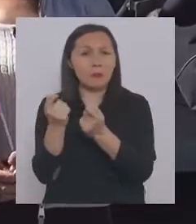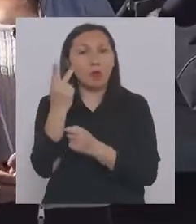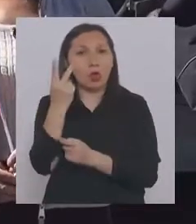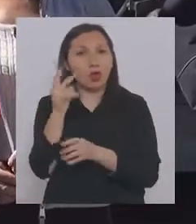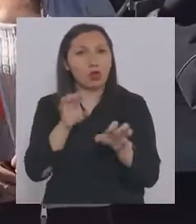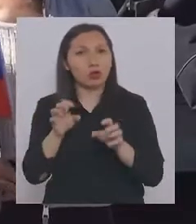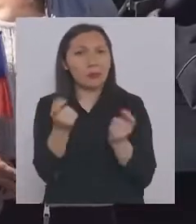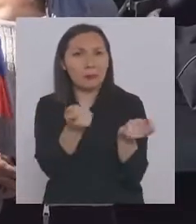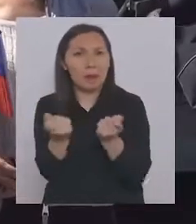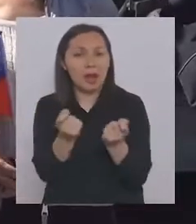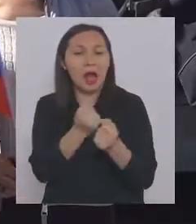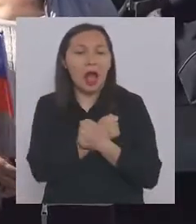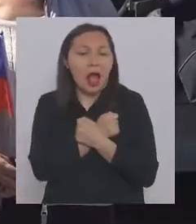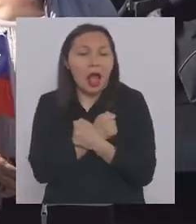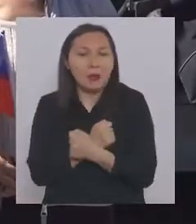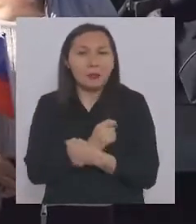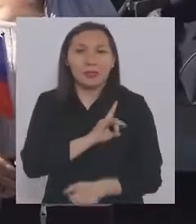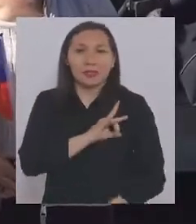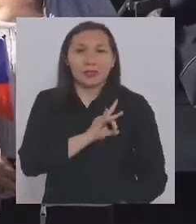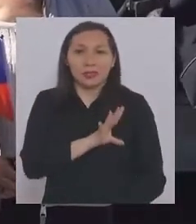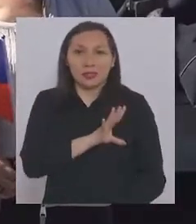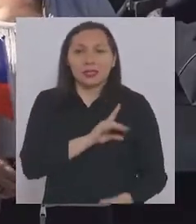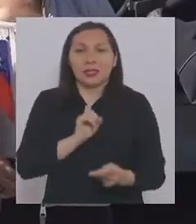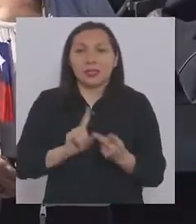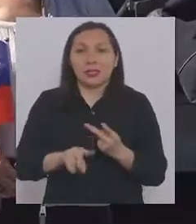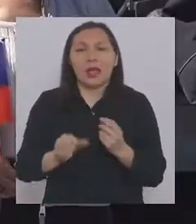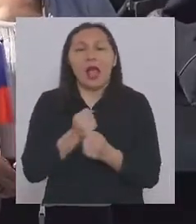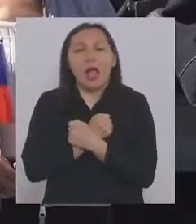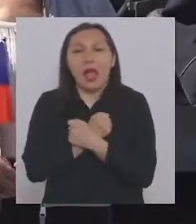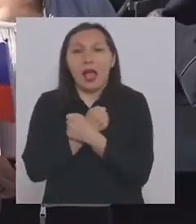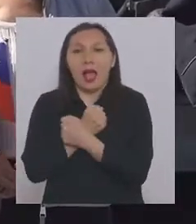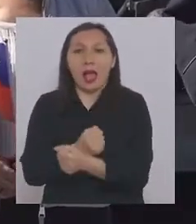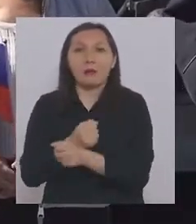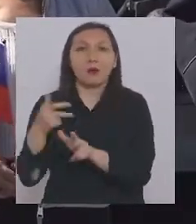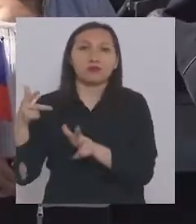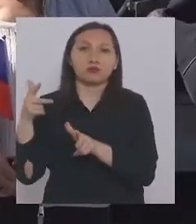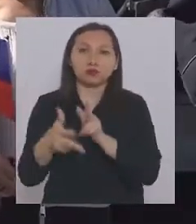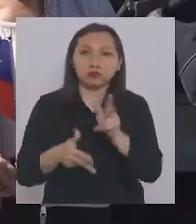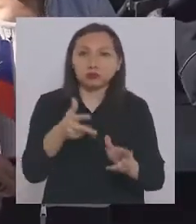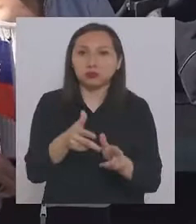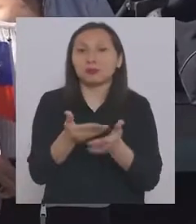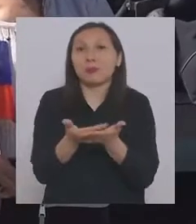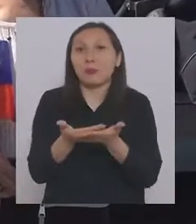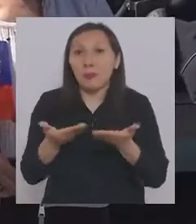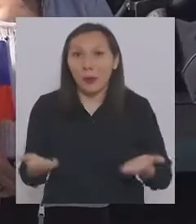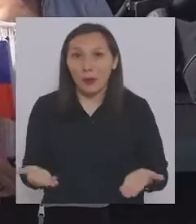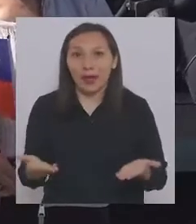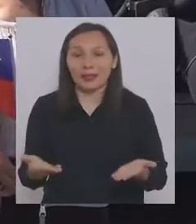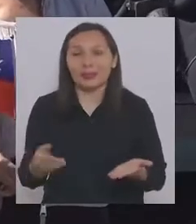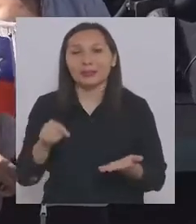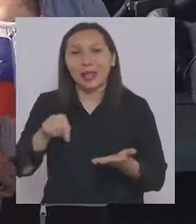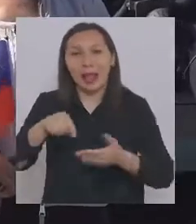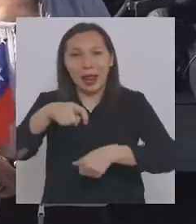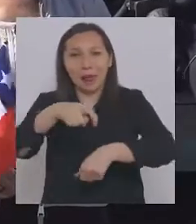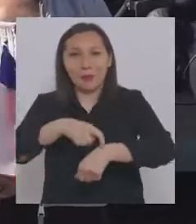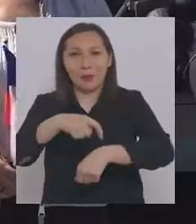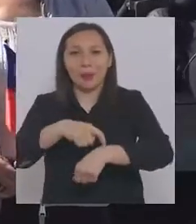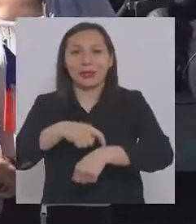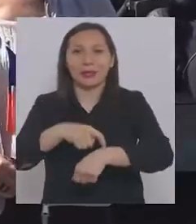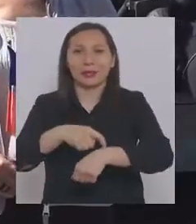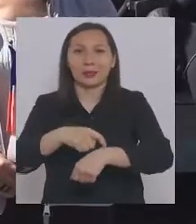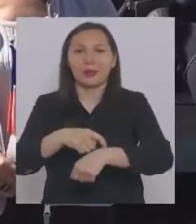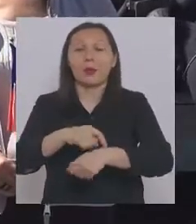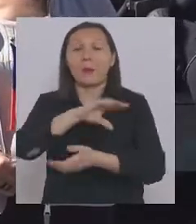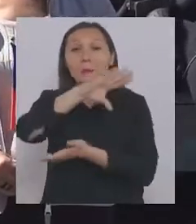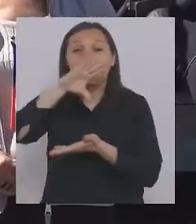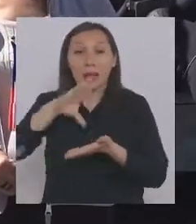ellas, nuestro amor por Chile y nuestro amor por los trenes. Por eso, en este momento en que